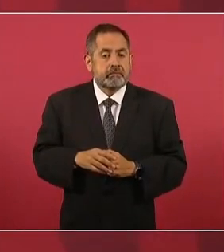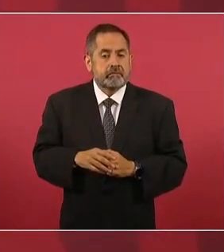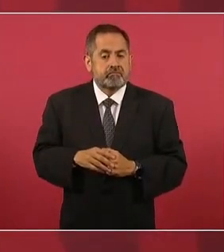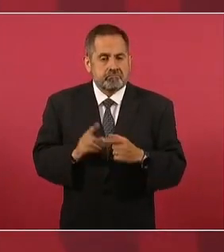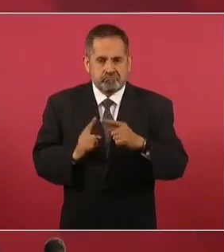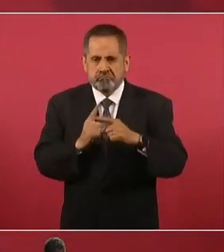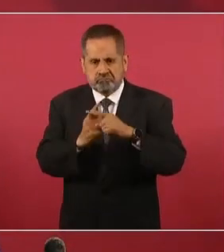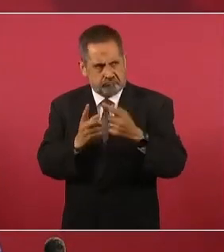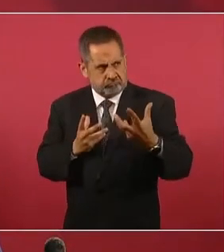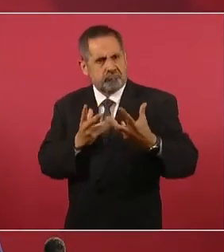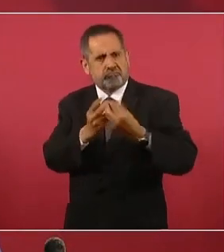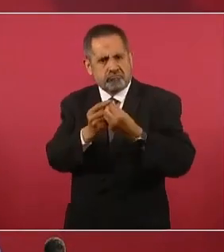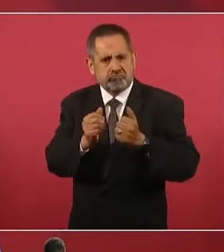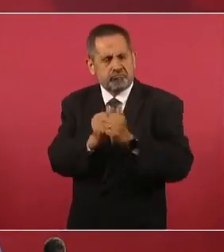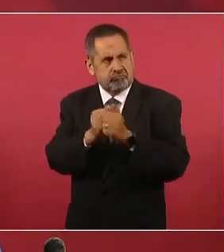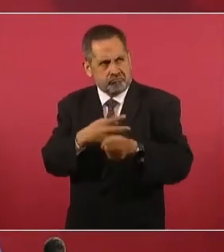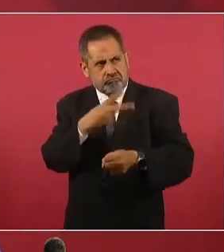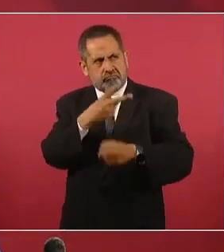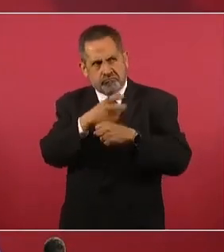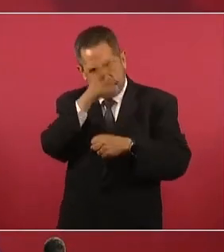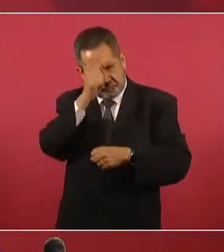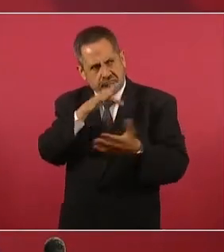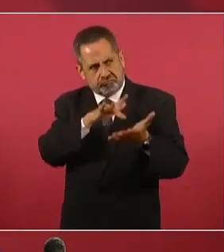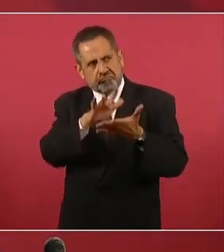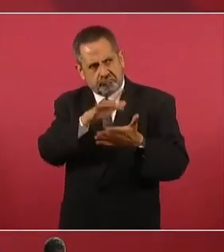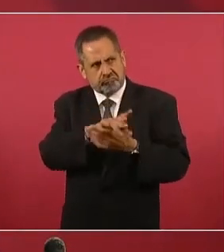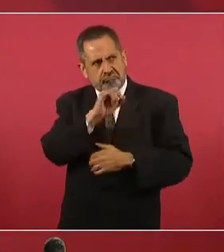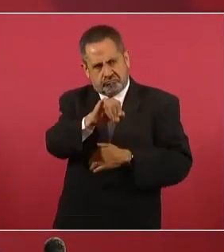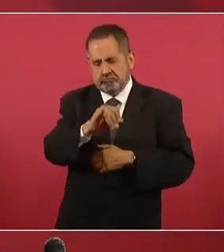se suma, secunda,